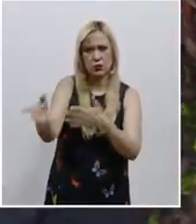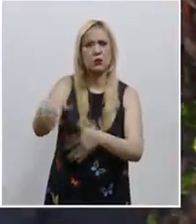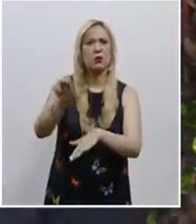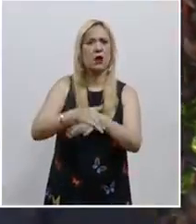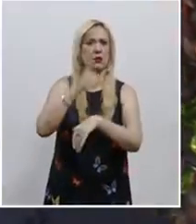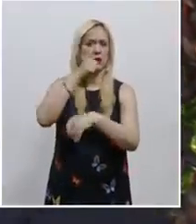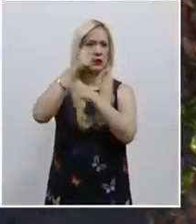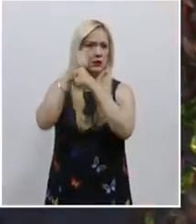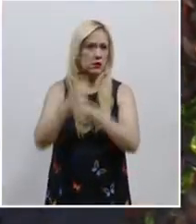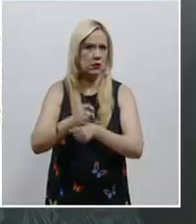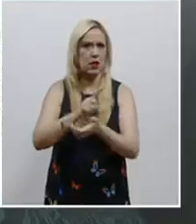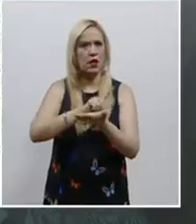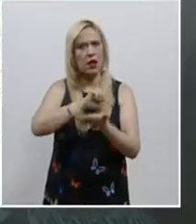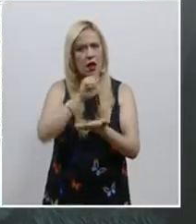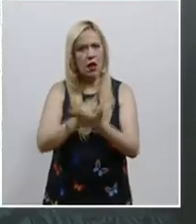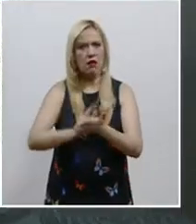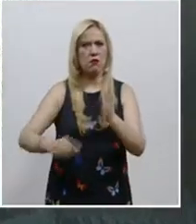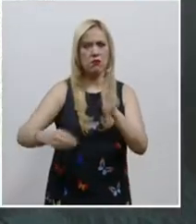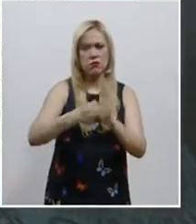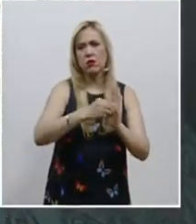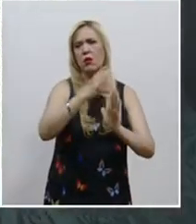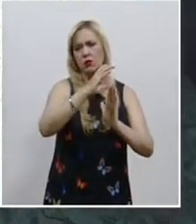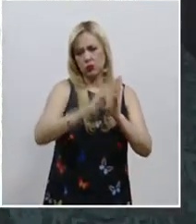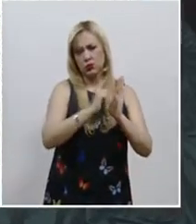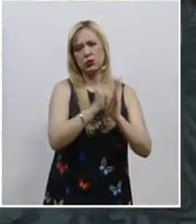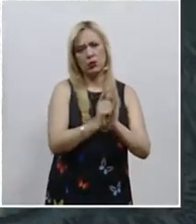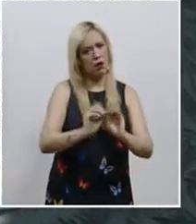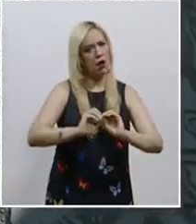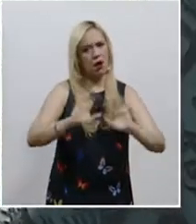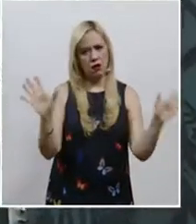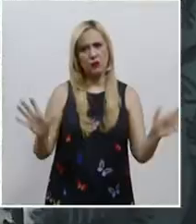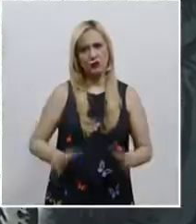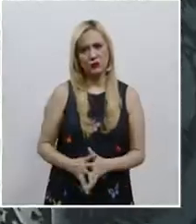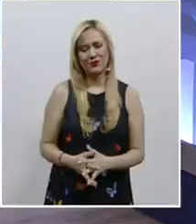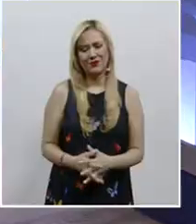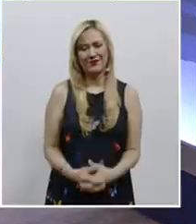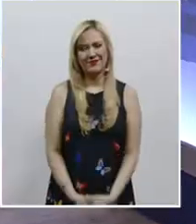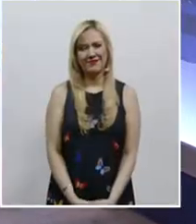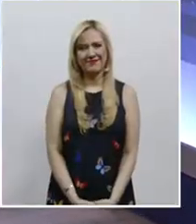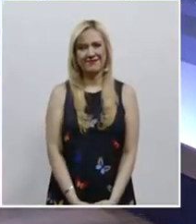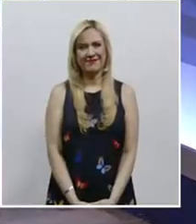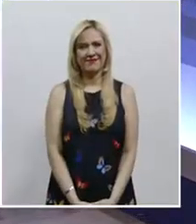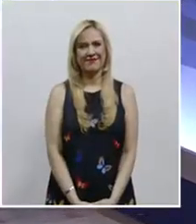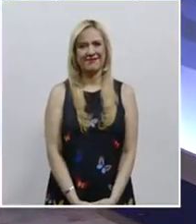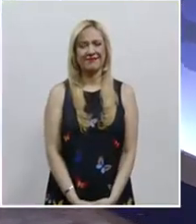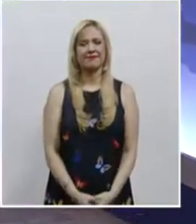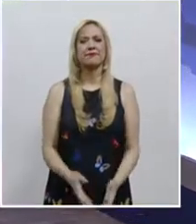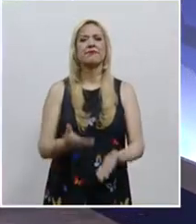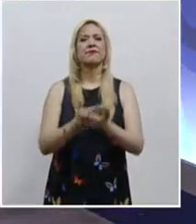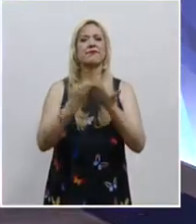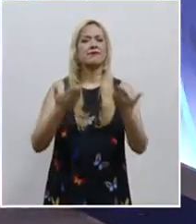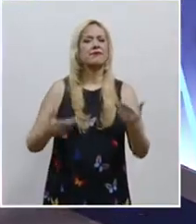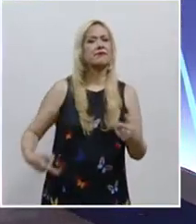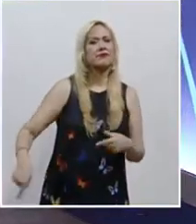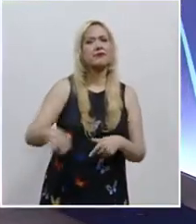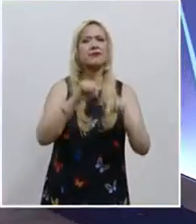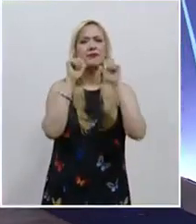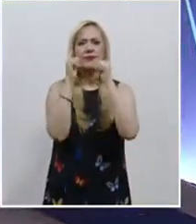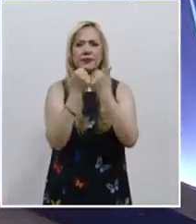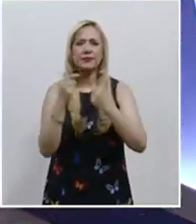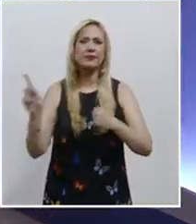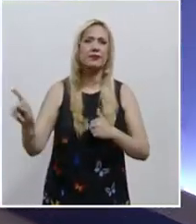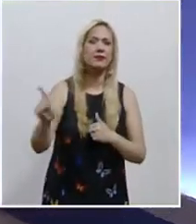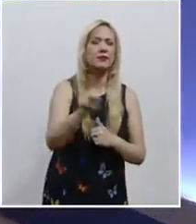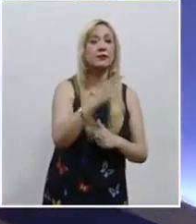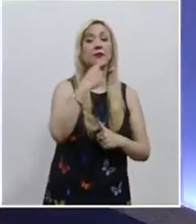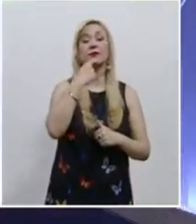en un rango constitucional. Poder Informativo, Laura Murillo. Y de acuerdo con organizaciones de la sociedad